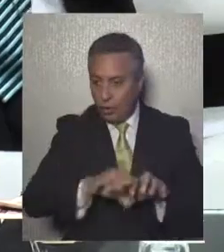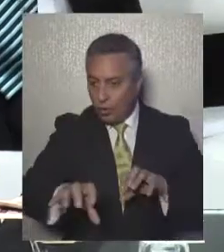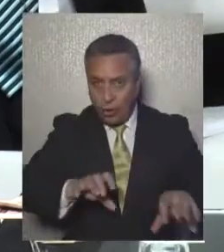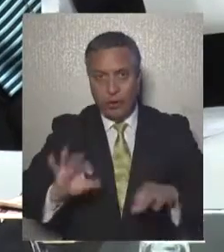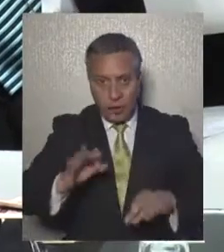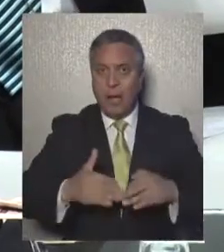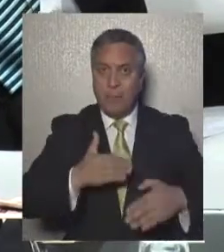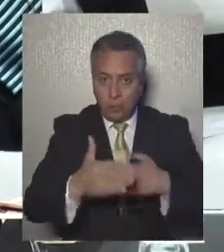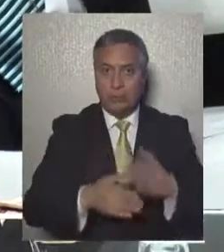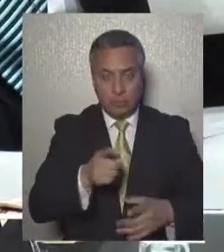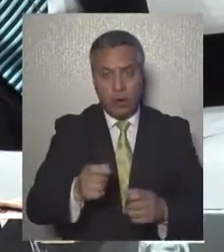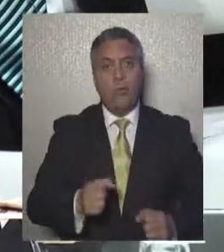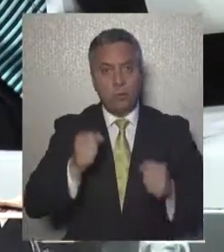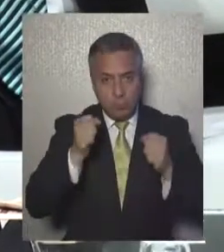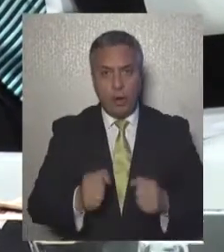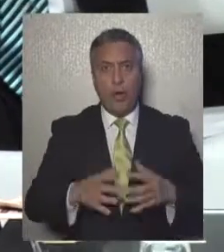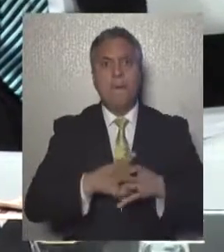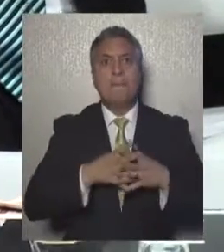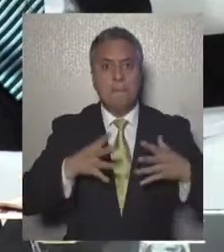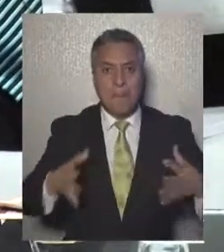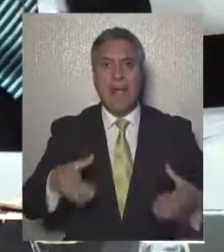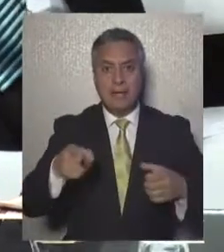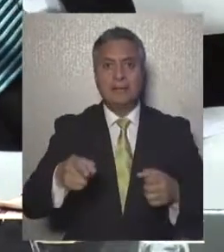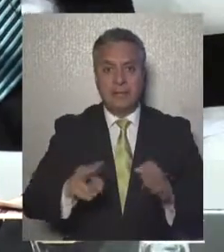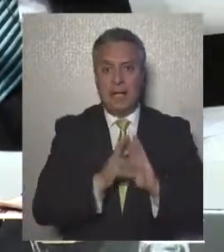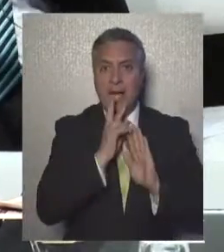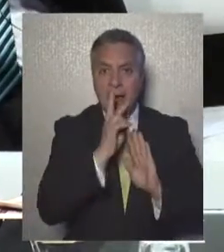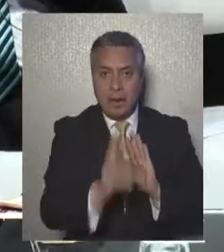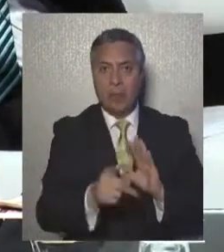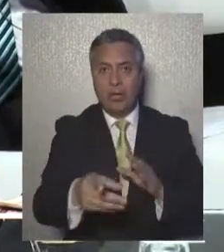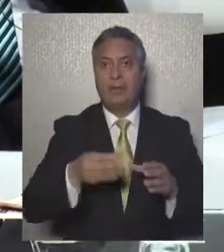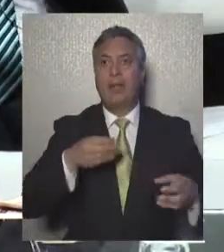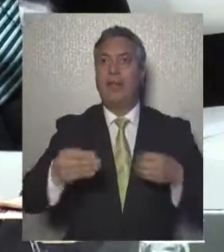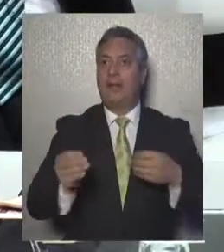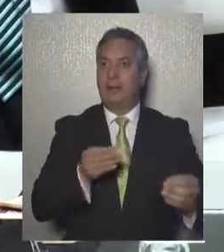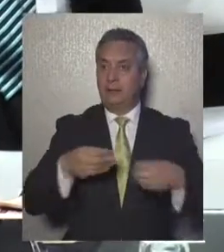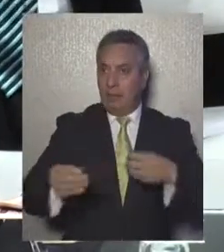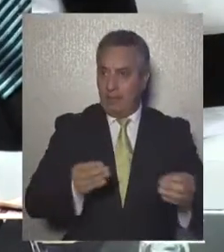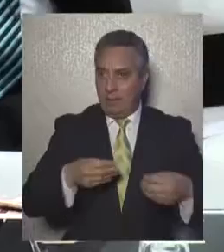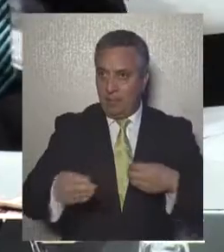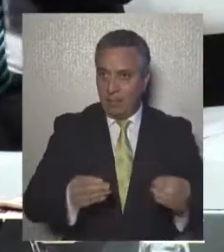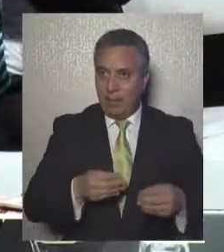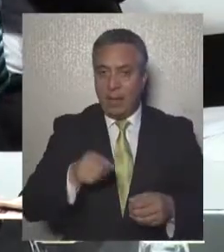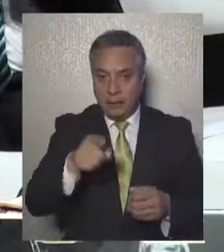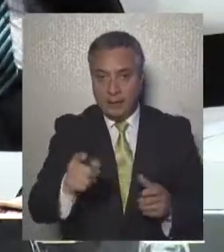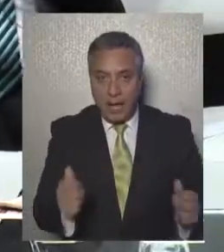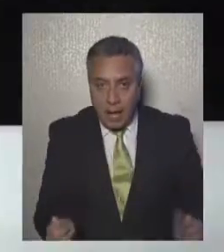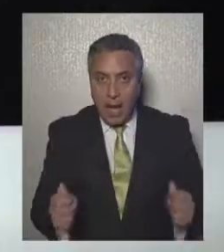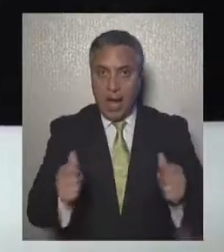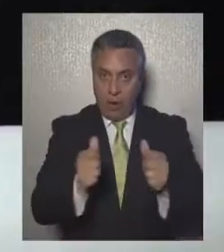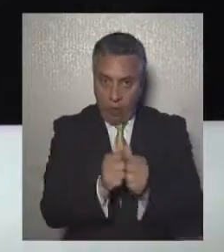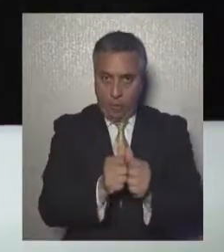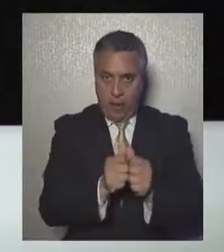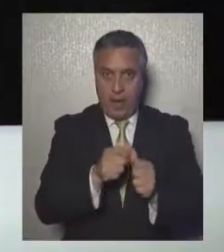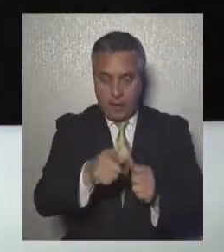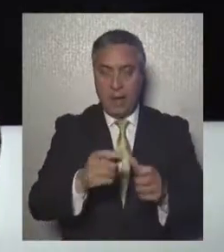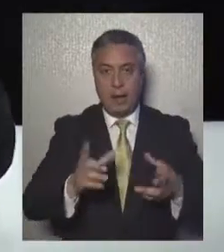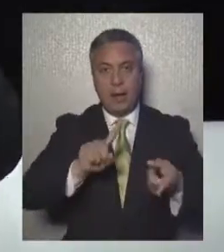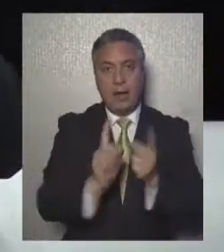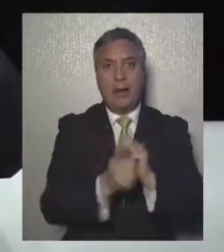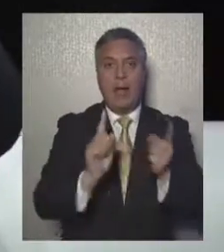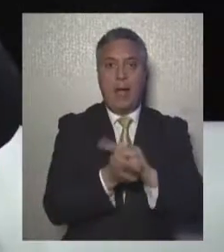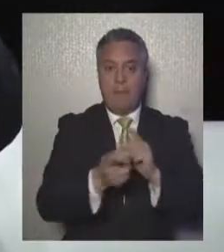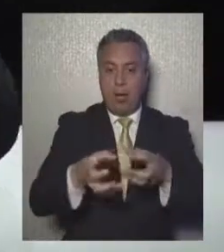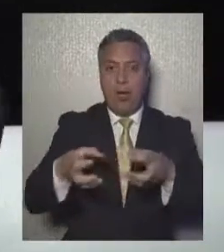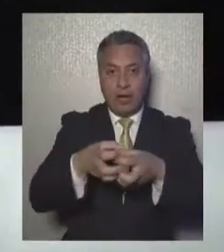Son capaces de responder mucho más flexiblemente a las señales del mercado. Se acompañan cambios organizacionales que hacen las